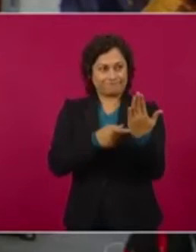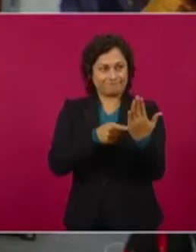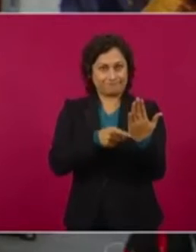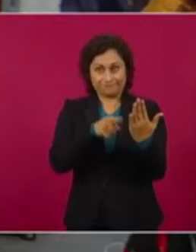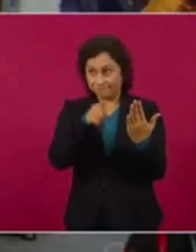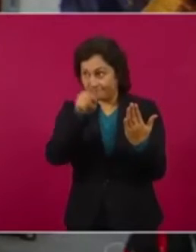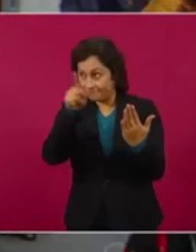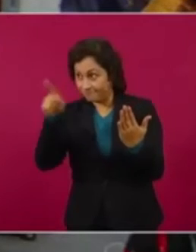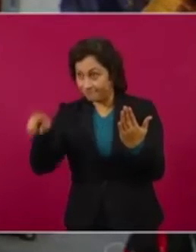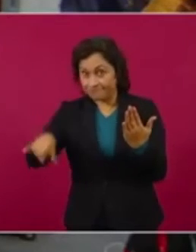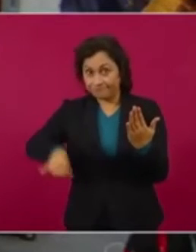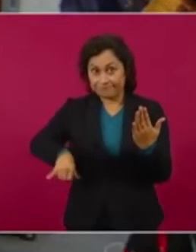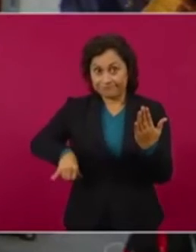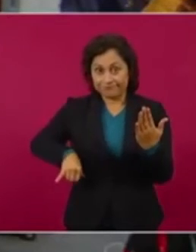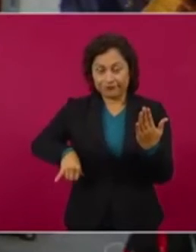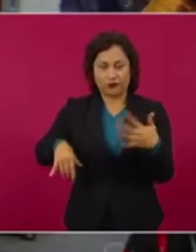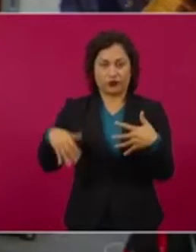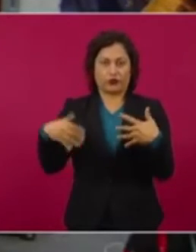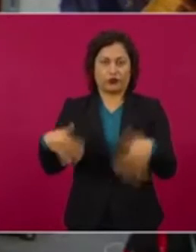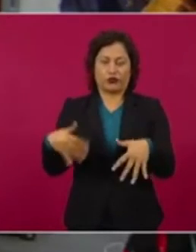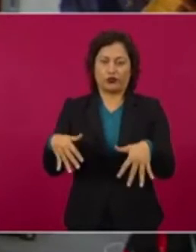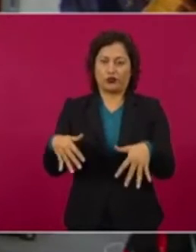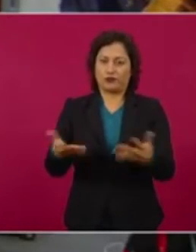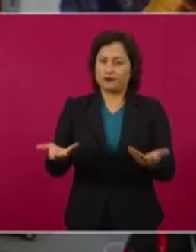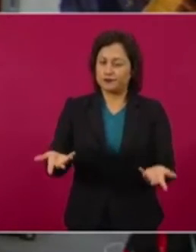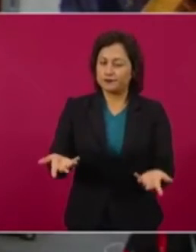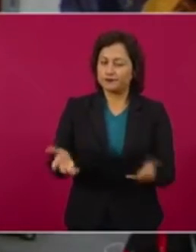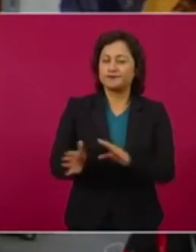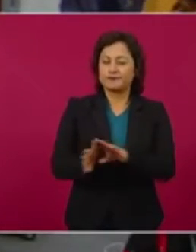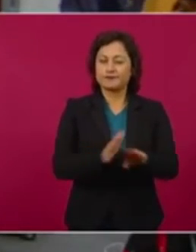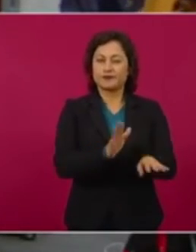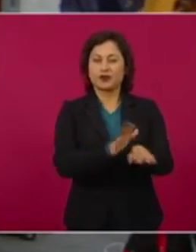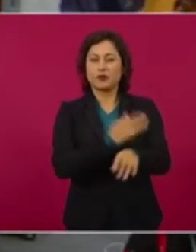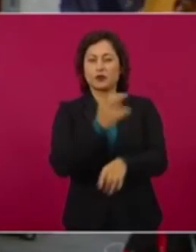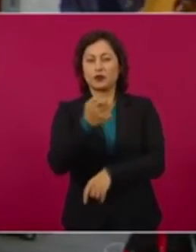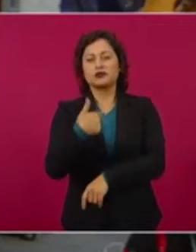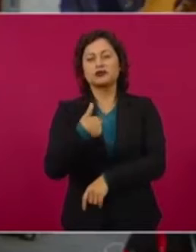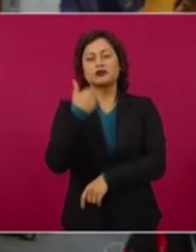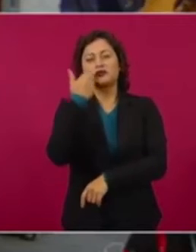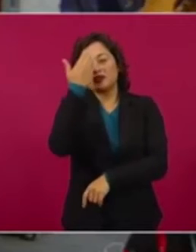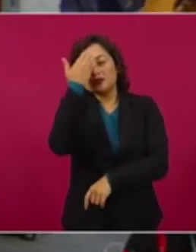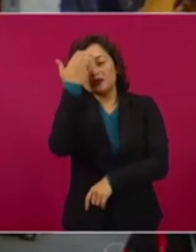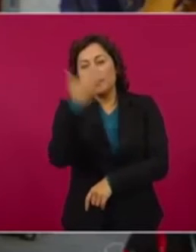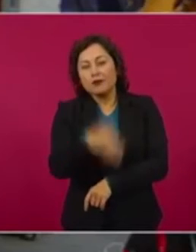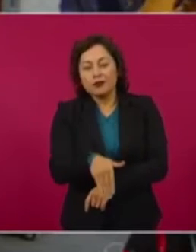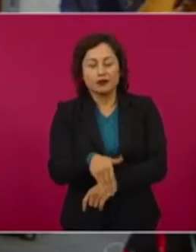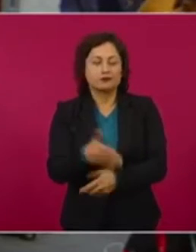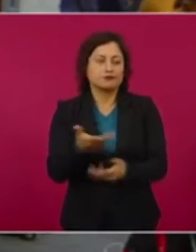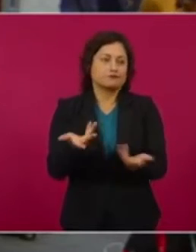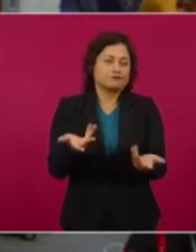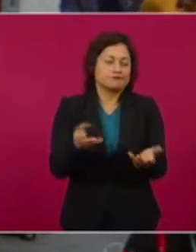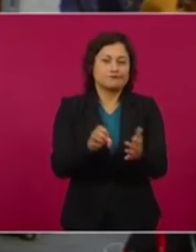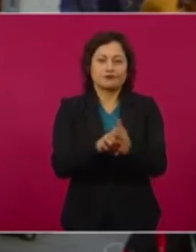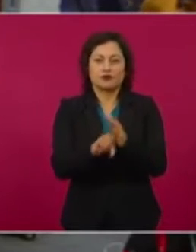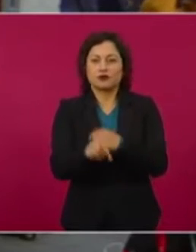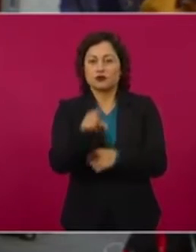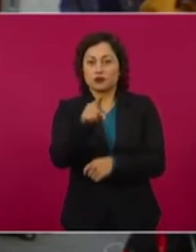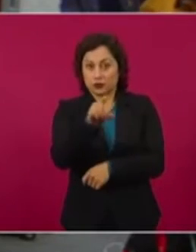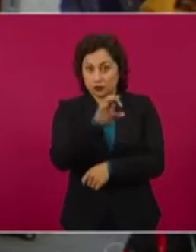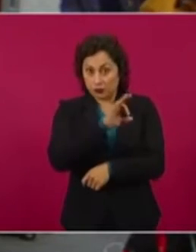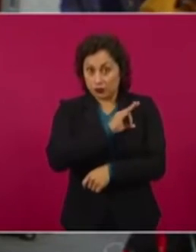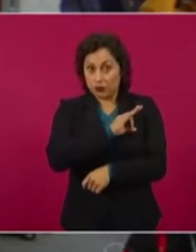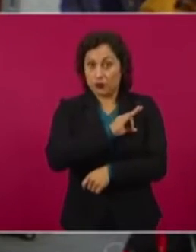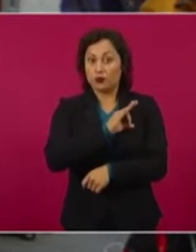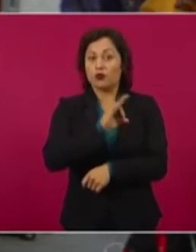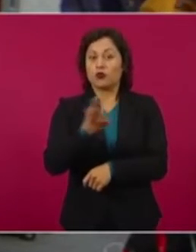señor presidente, lo primero es saber, señor presidente, si habría la posibilidad de que ya